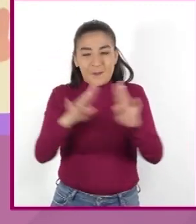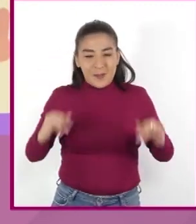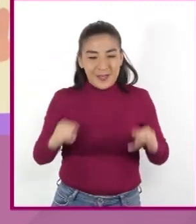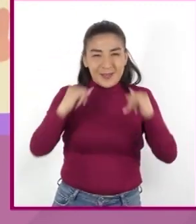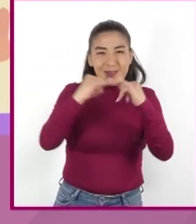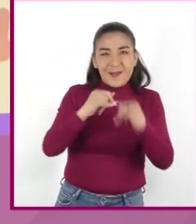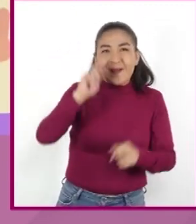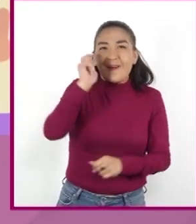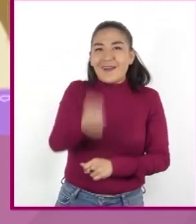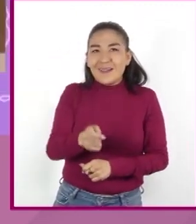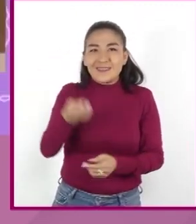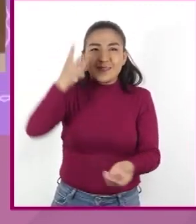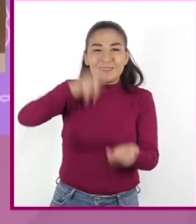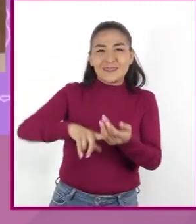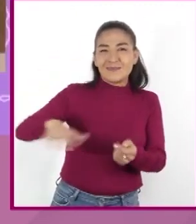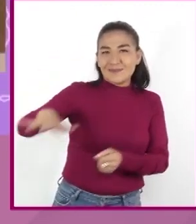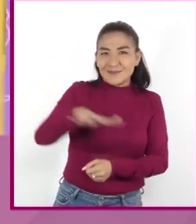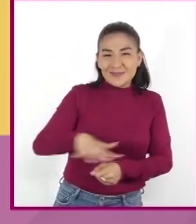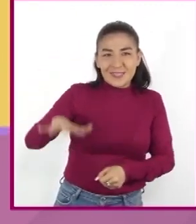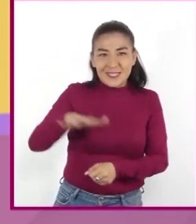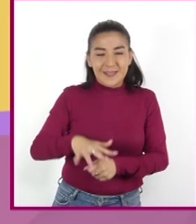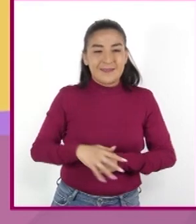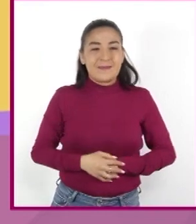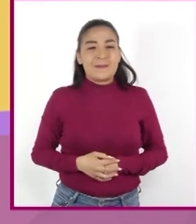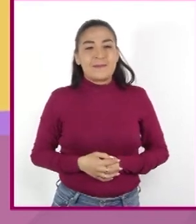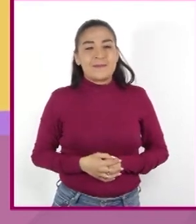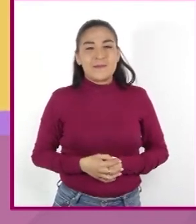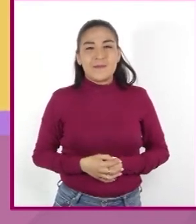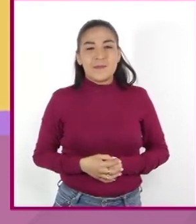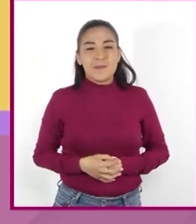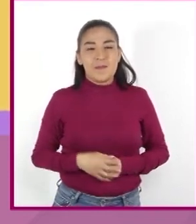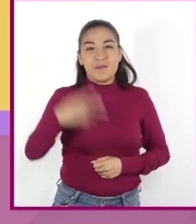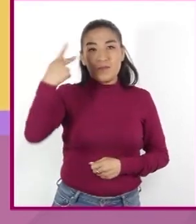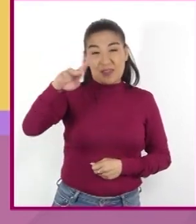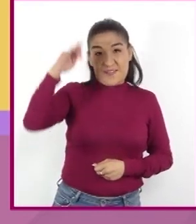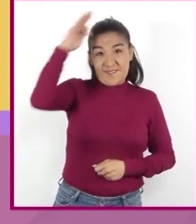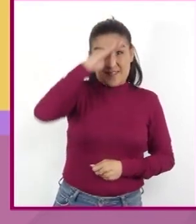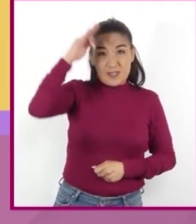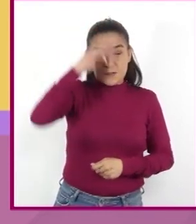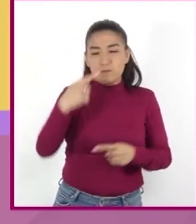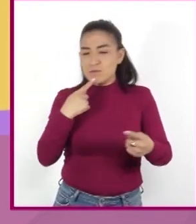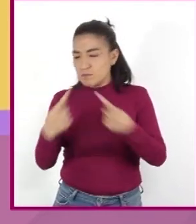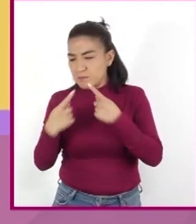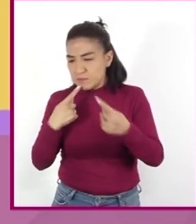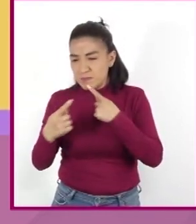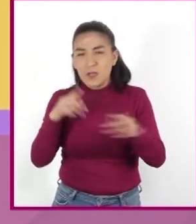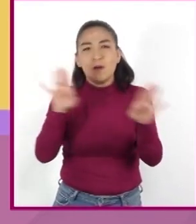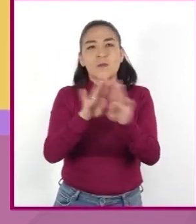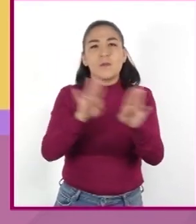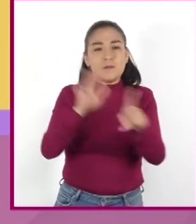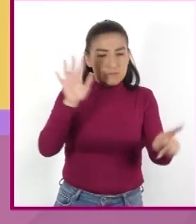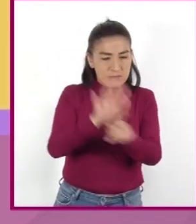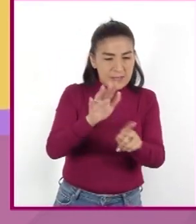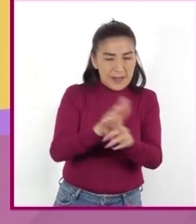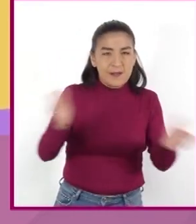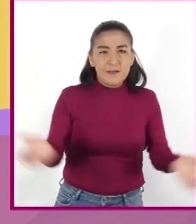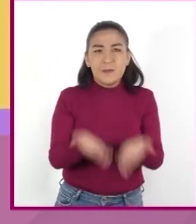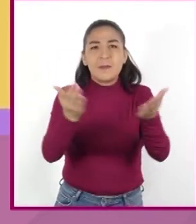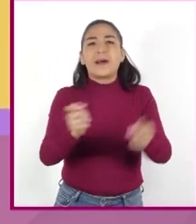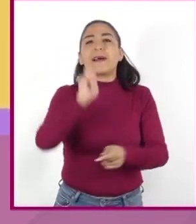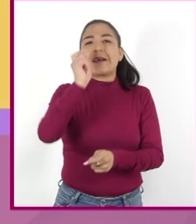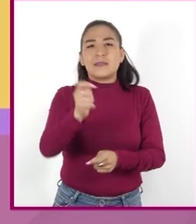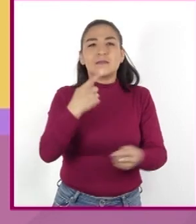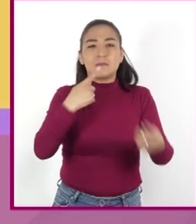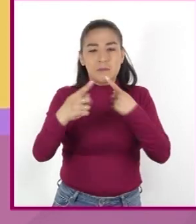medievales. En sus postulados, los filósofos de la Ilustración promovieron los valores liberales y democráticos